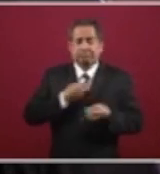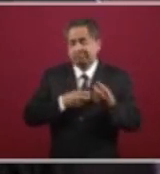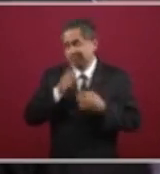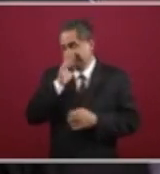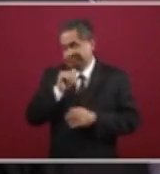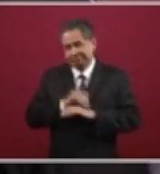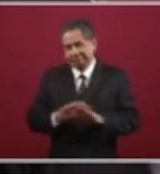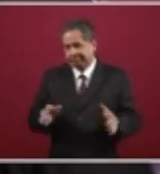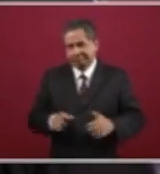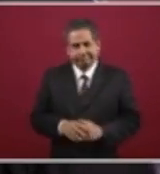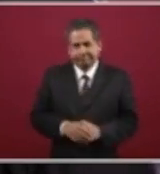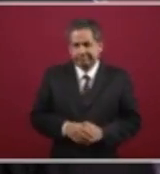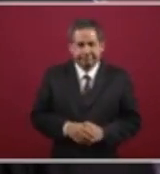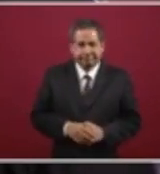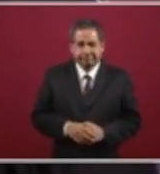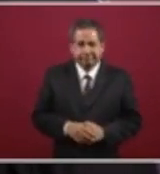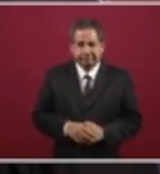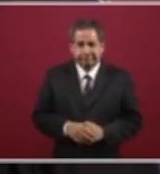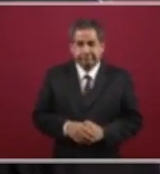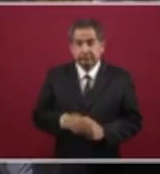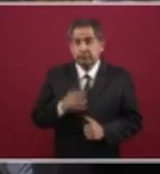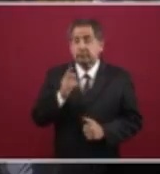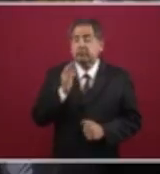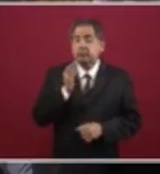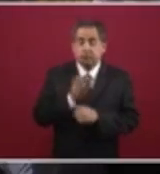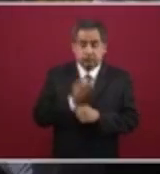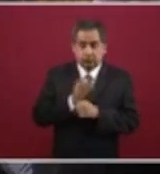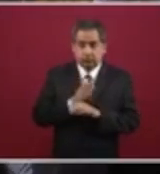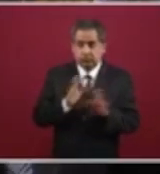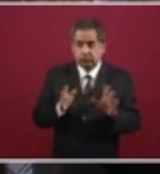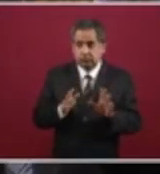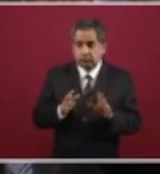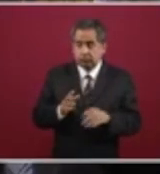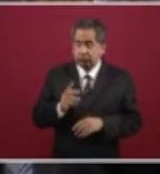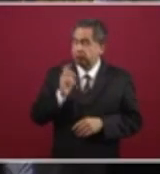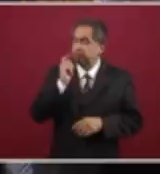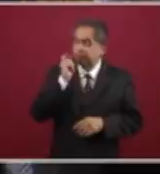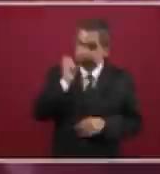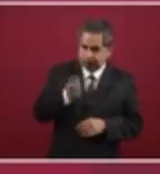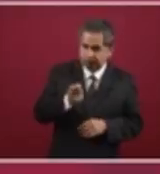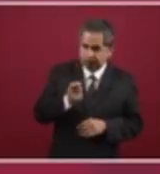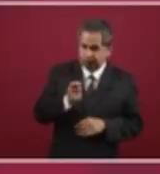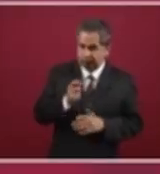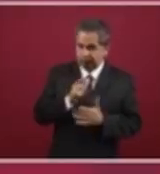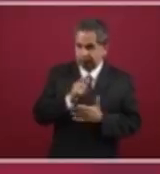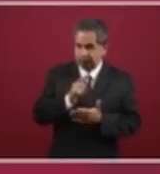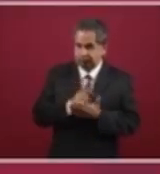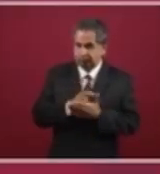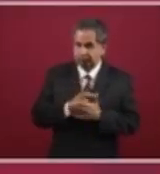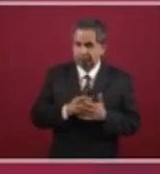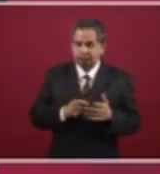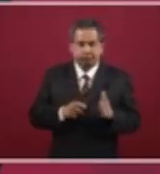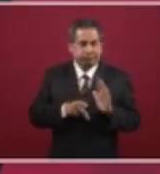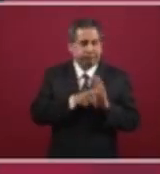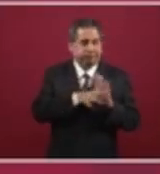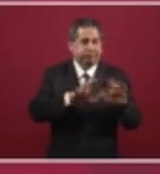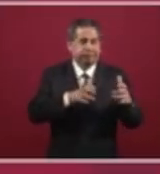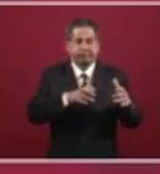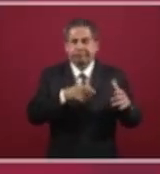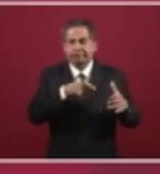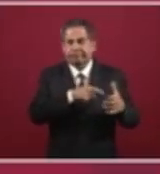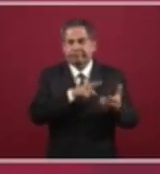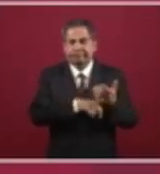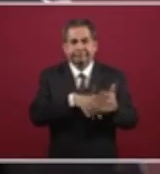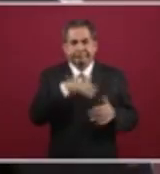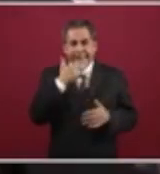y se está aplicando la máxima del AMPA del periodismo,